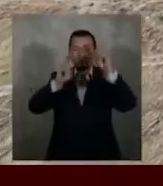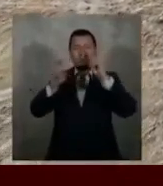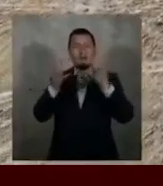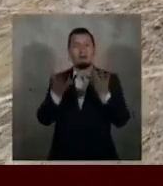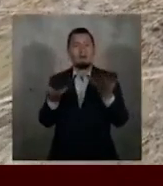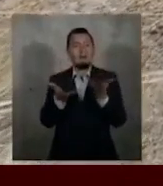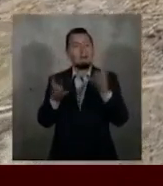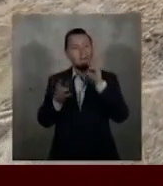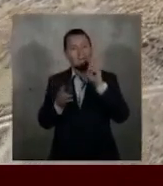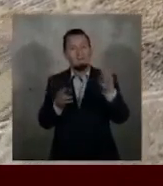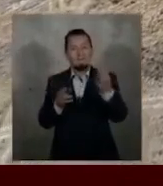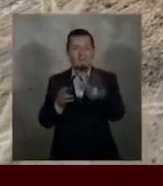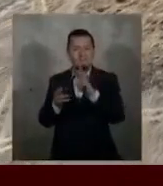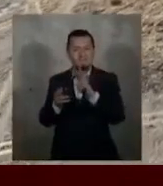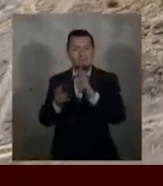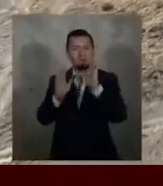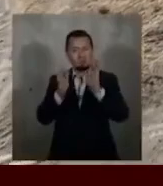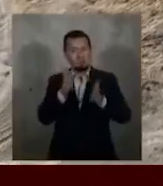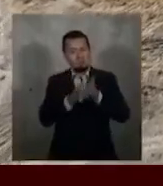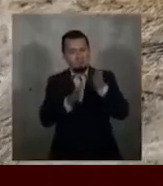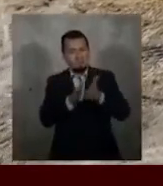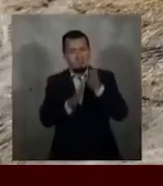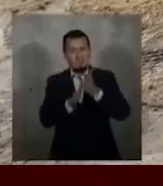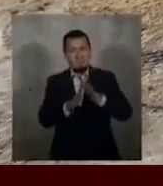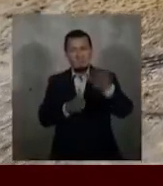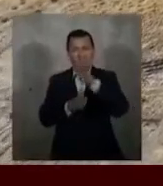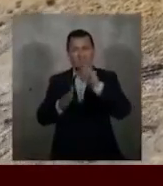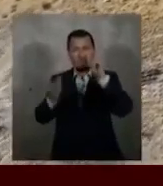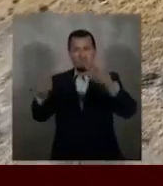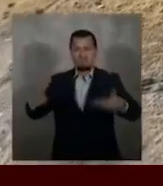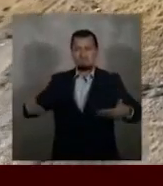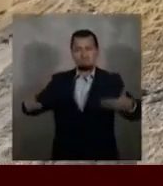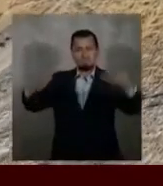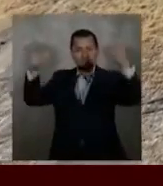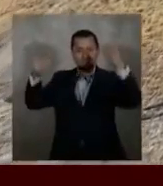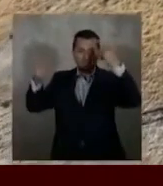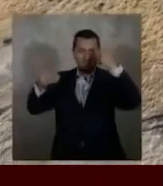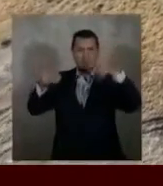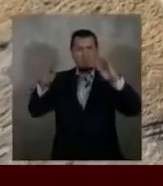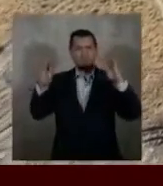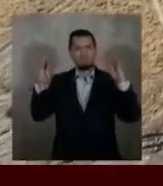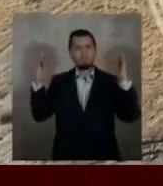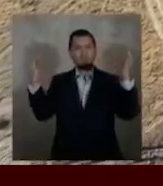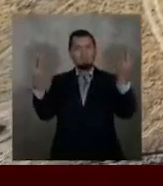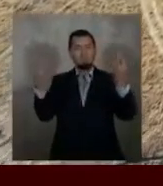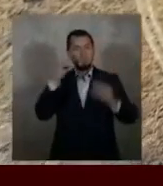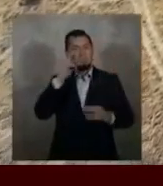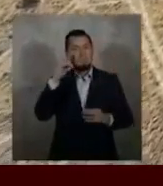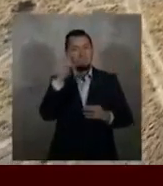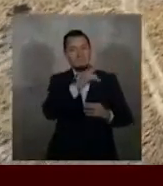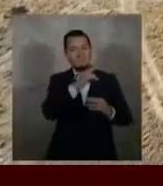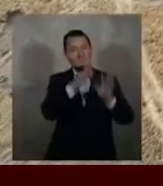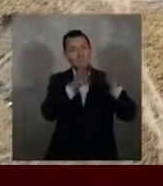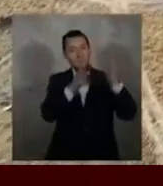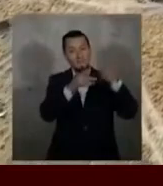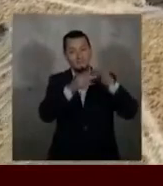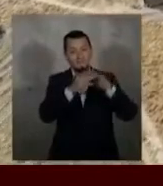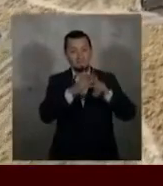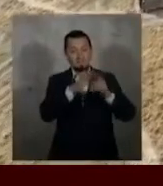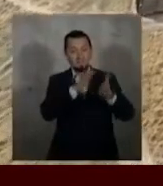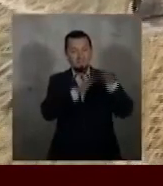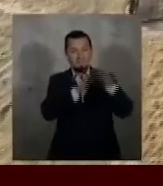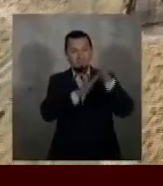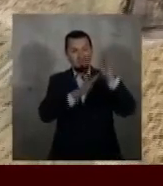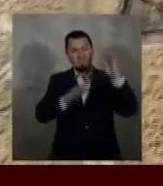ha ayudado? Primero, pues para solventar la necesidad que tienen nuestros jóvenes